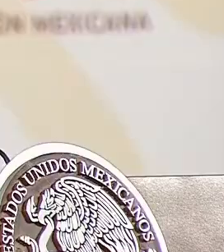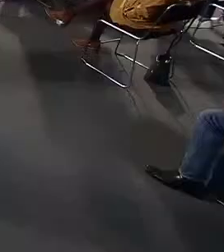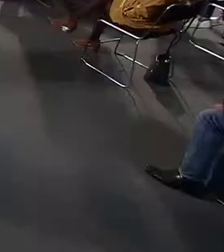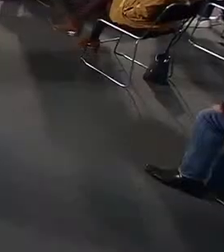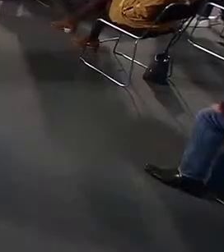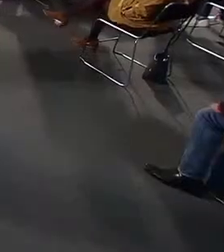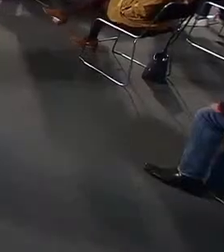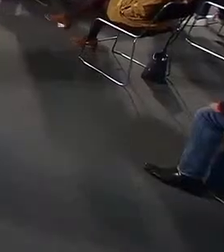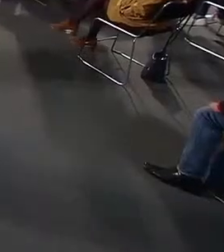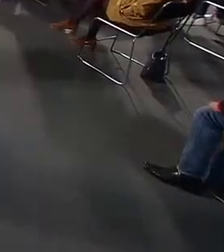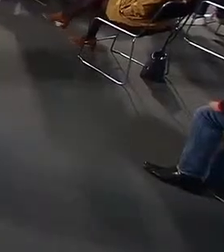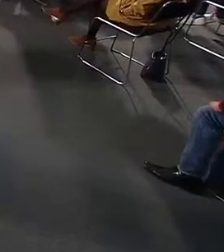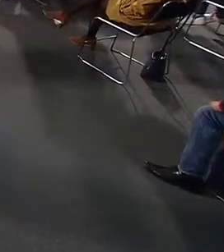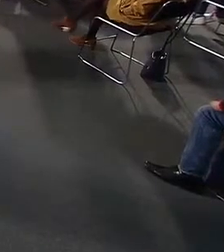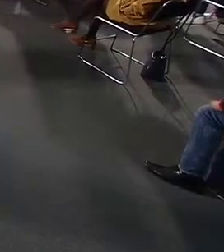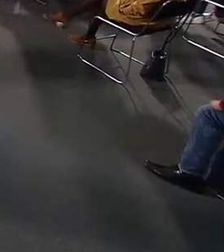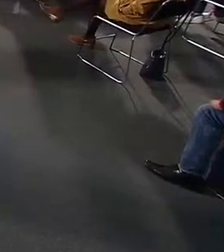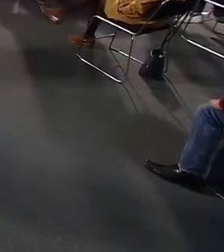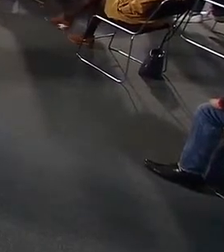Entonces,